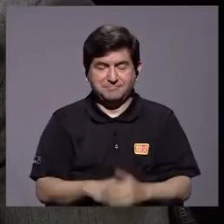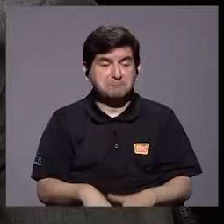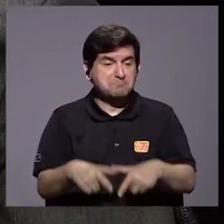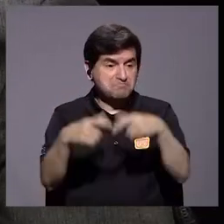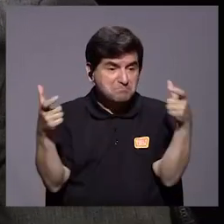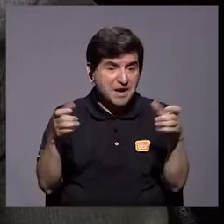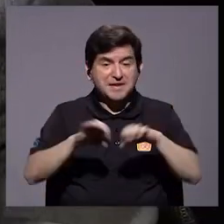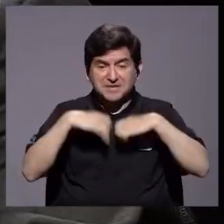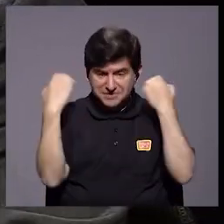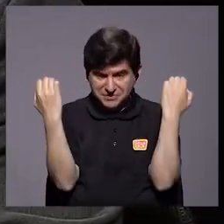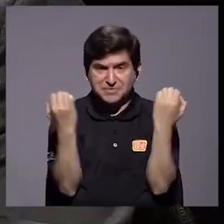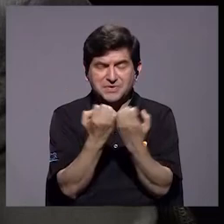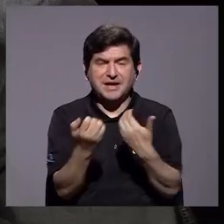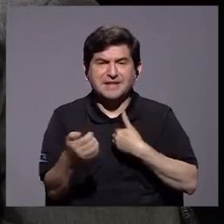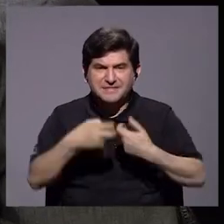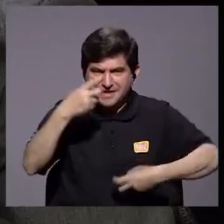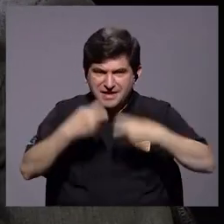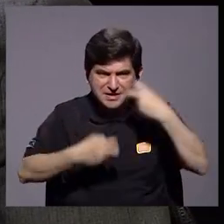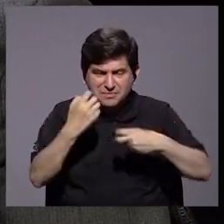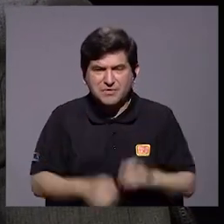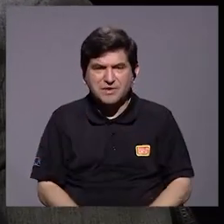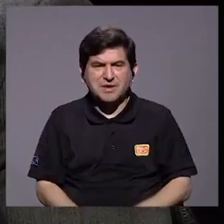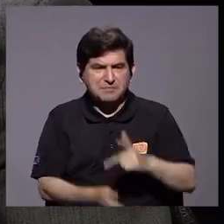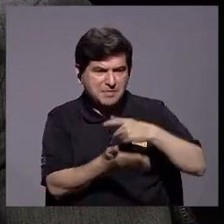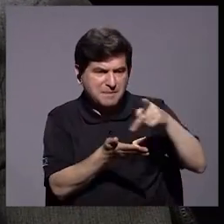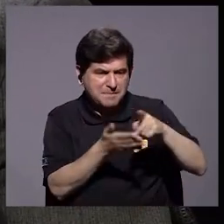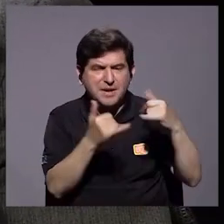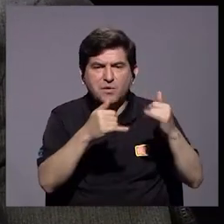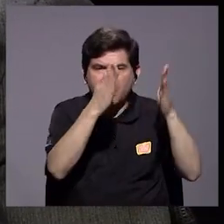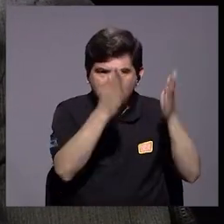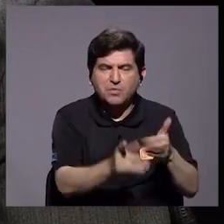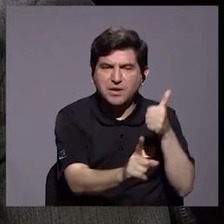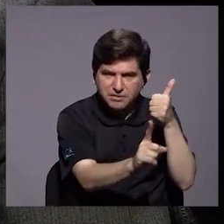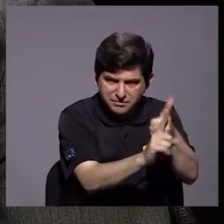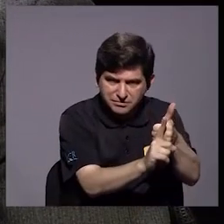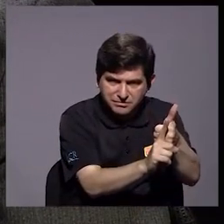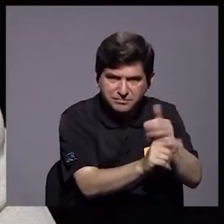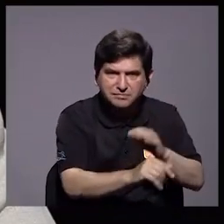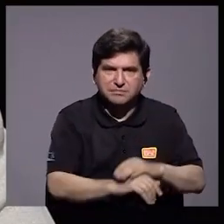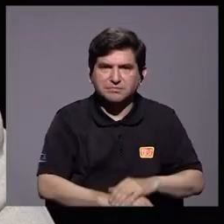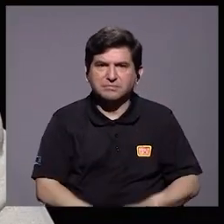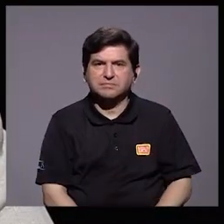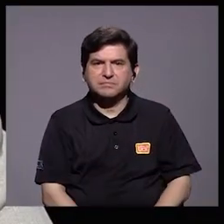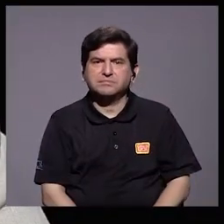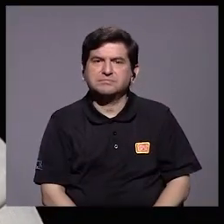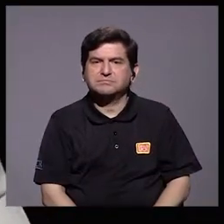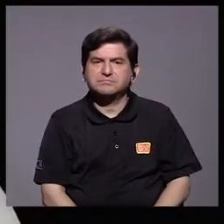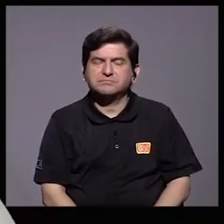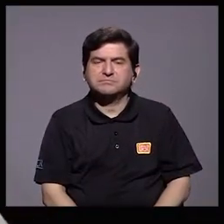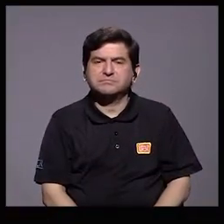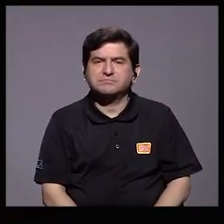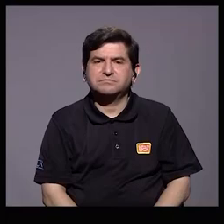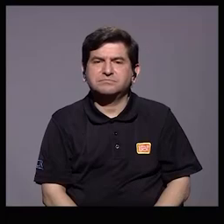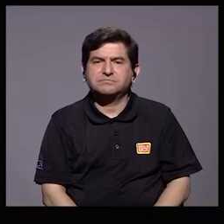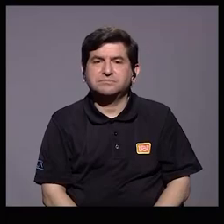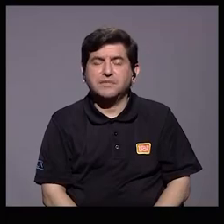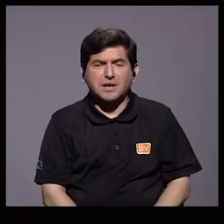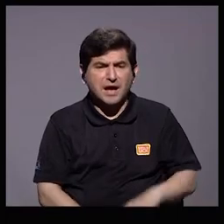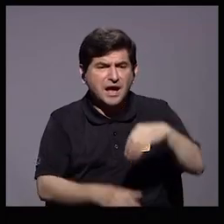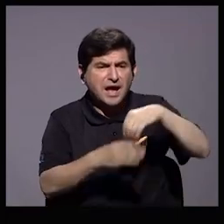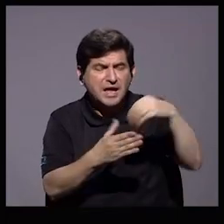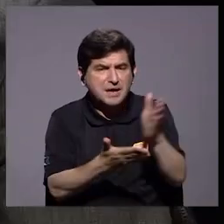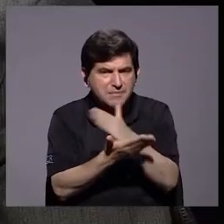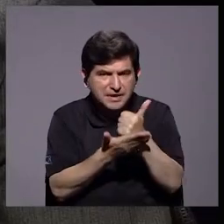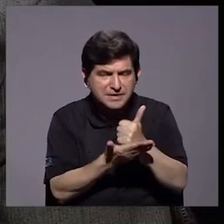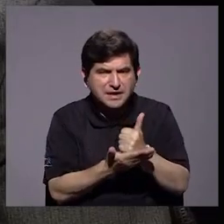sus equipos tienen problemas con el pago sus jugadores es curioso porque entonces pueden invertir para una cosa pero para